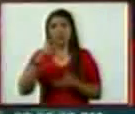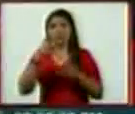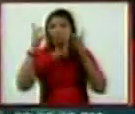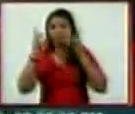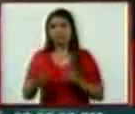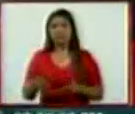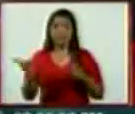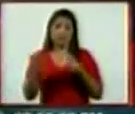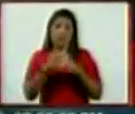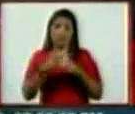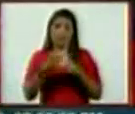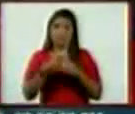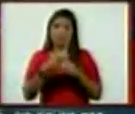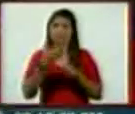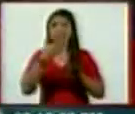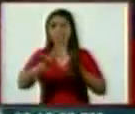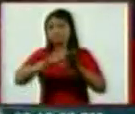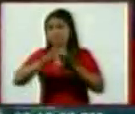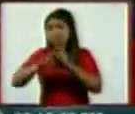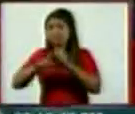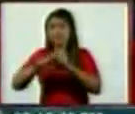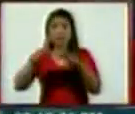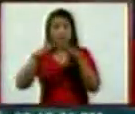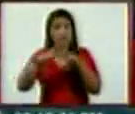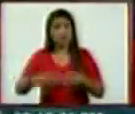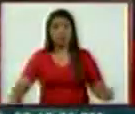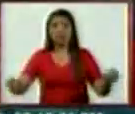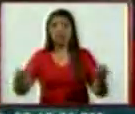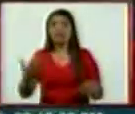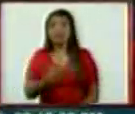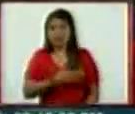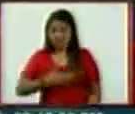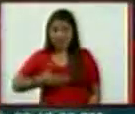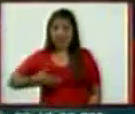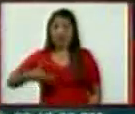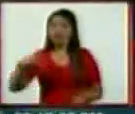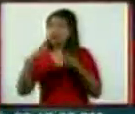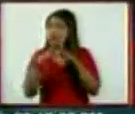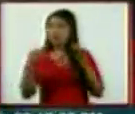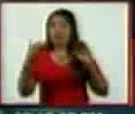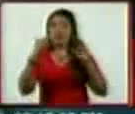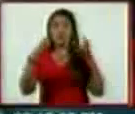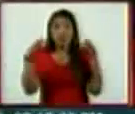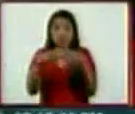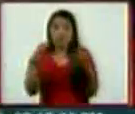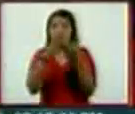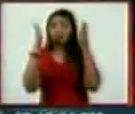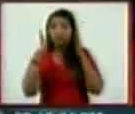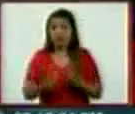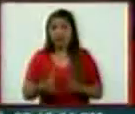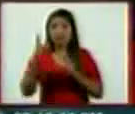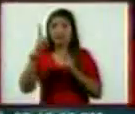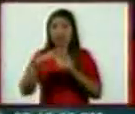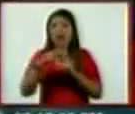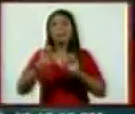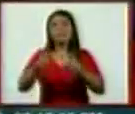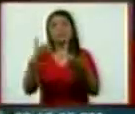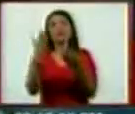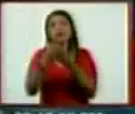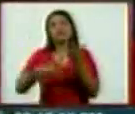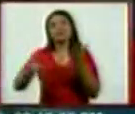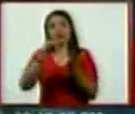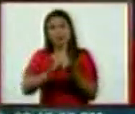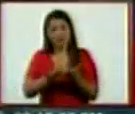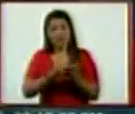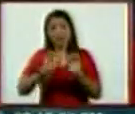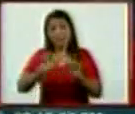primer lugar, hubo un exhorto general, hay deseo de toda la comunidad universitaria del Táchira de volver a clase, de